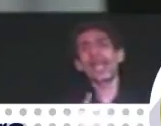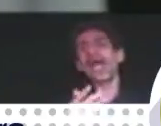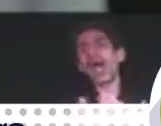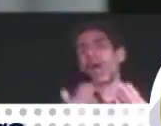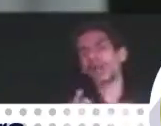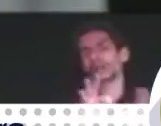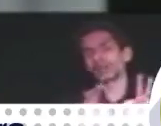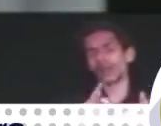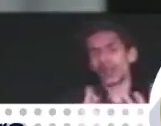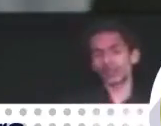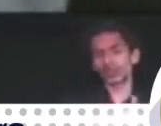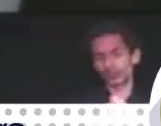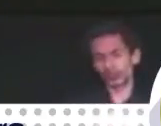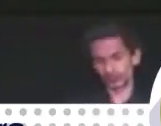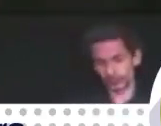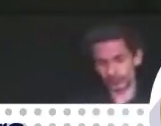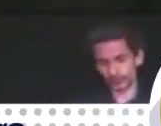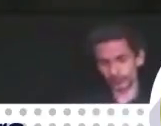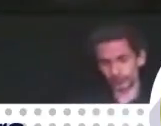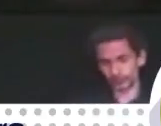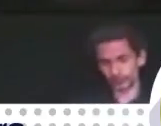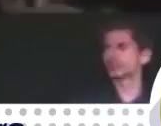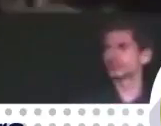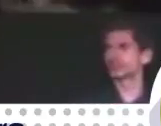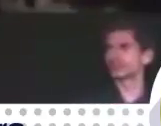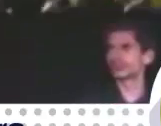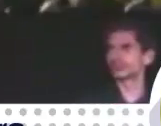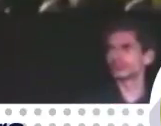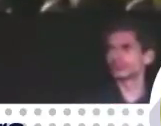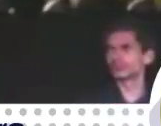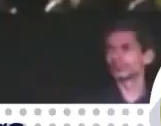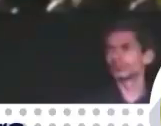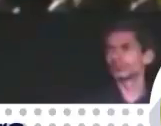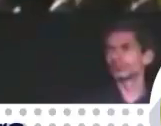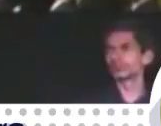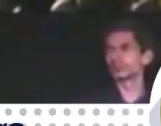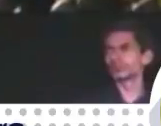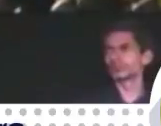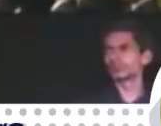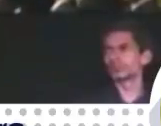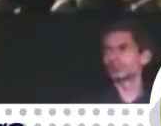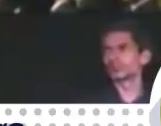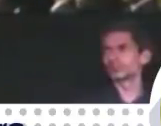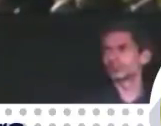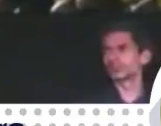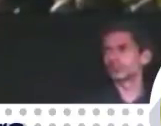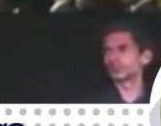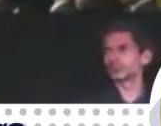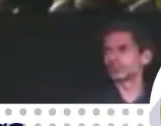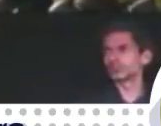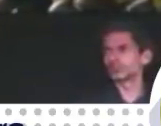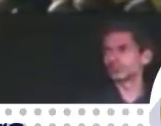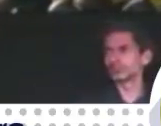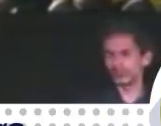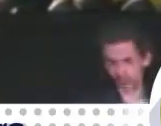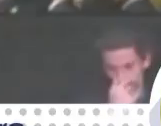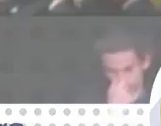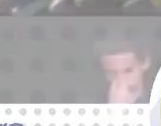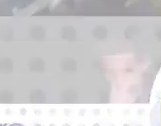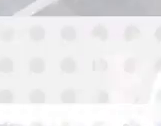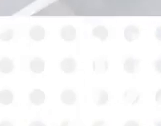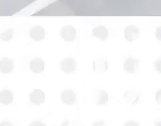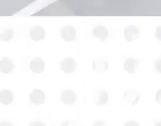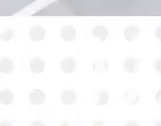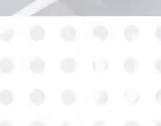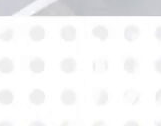vuelve a recordar que quien manda en la democracia y quien manda en este país es la gente, es el pueblo,